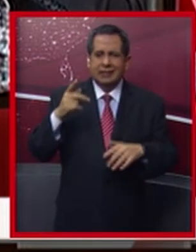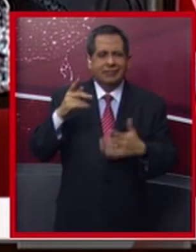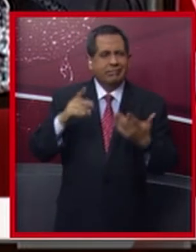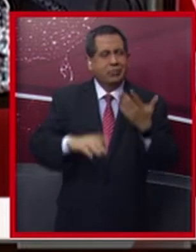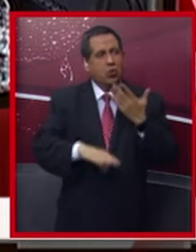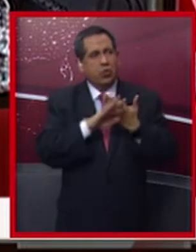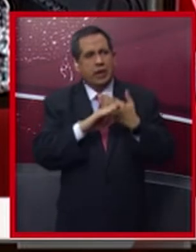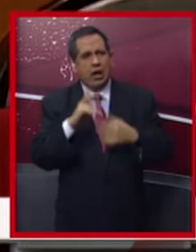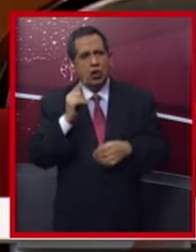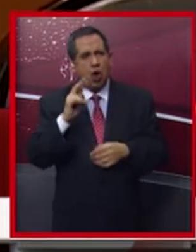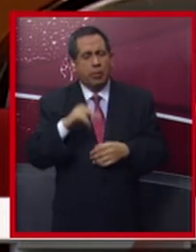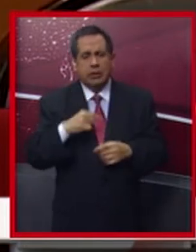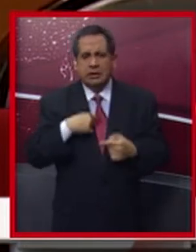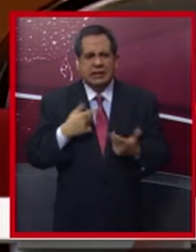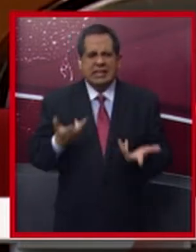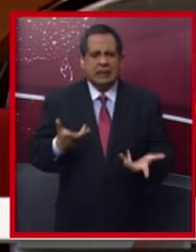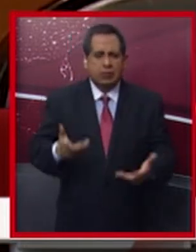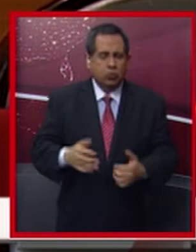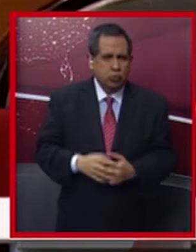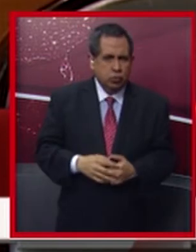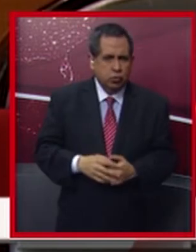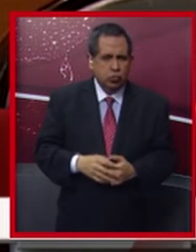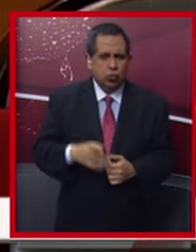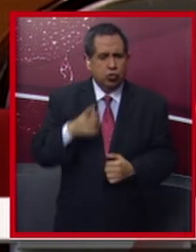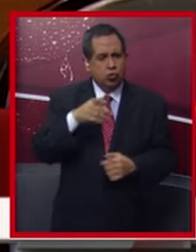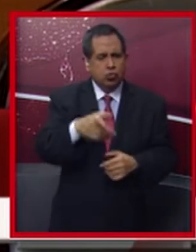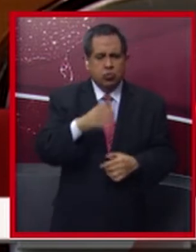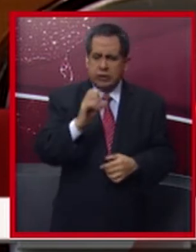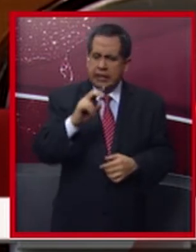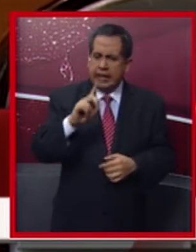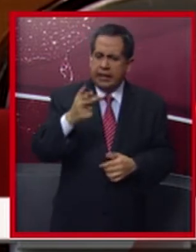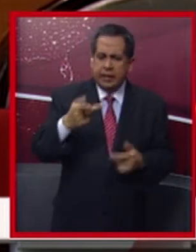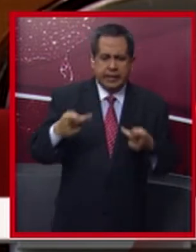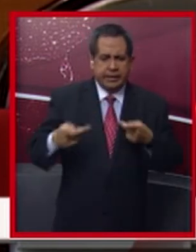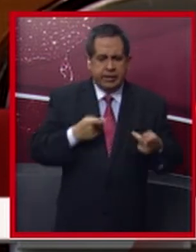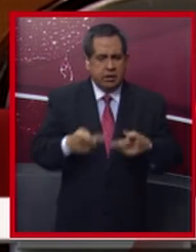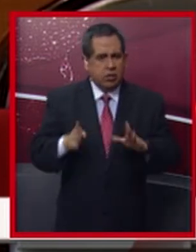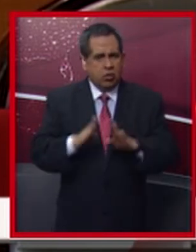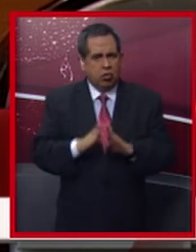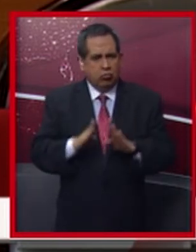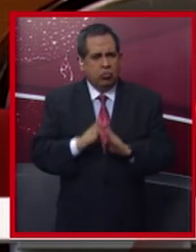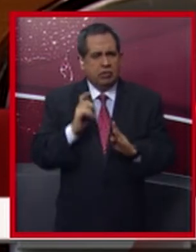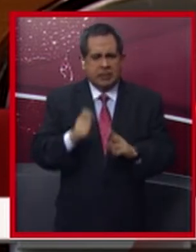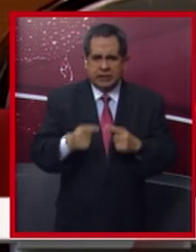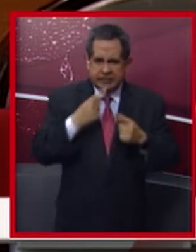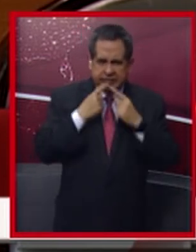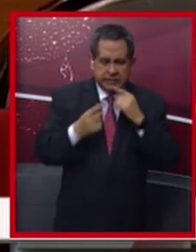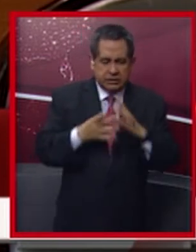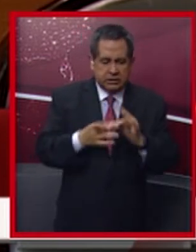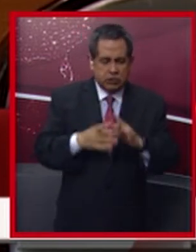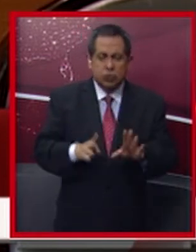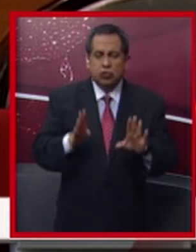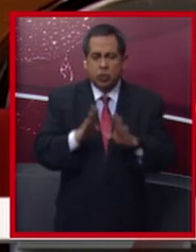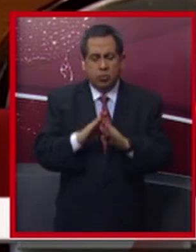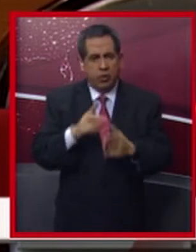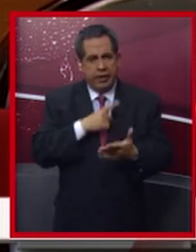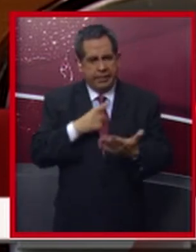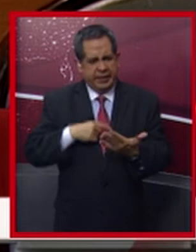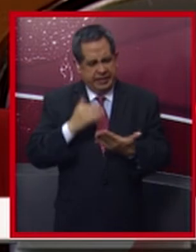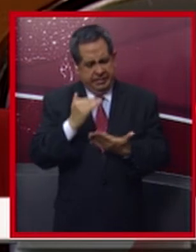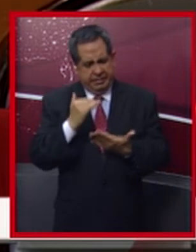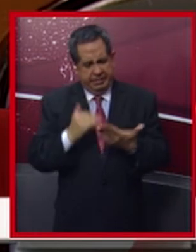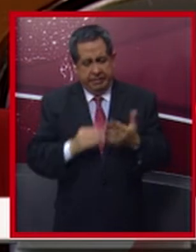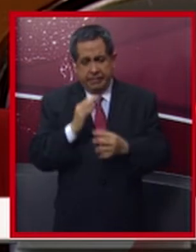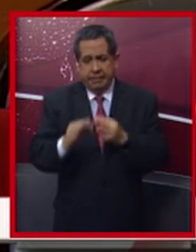antimexicana de Donald Trump, ¿cómo se prepara la Comisión Nacional de Derechos Humanos y cómo debiese